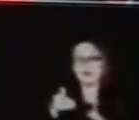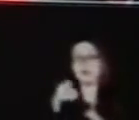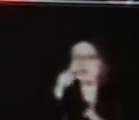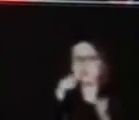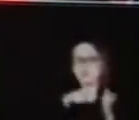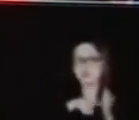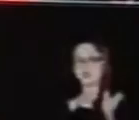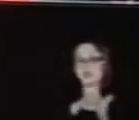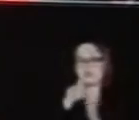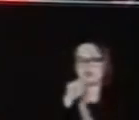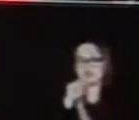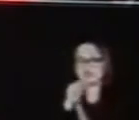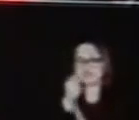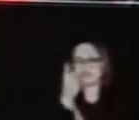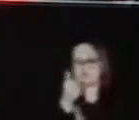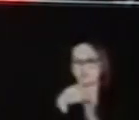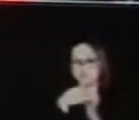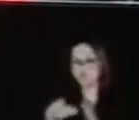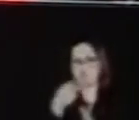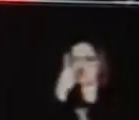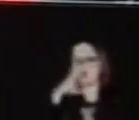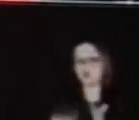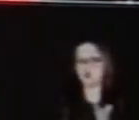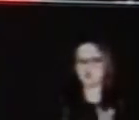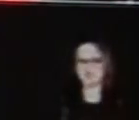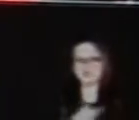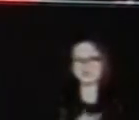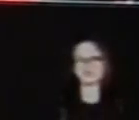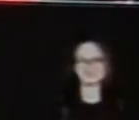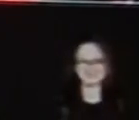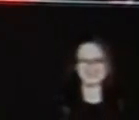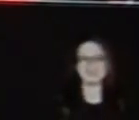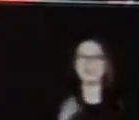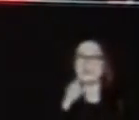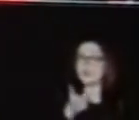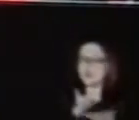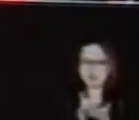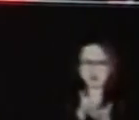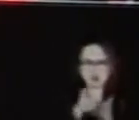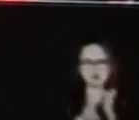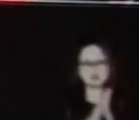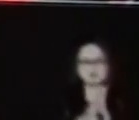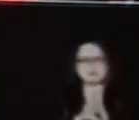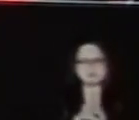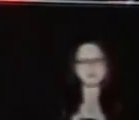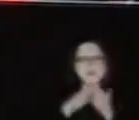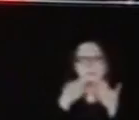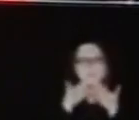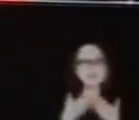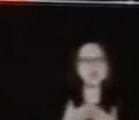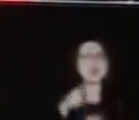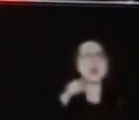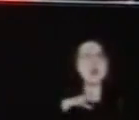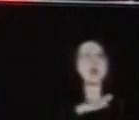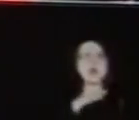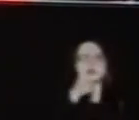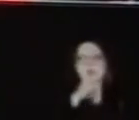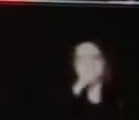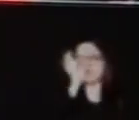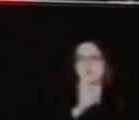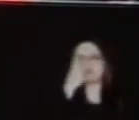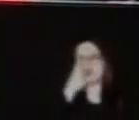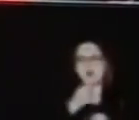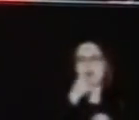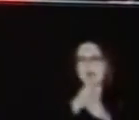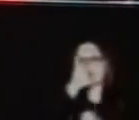1970 a 1982, en que la economía también creció a una tasa del 6%